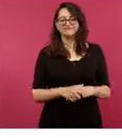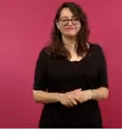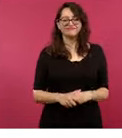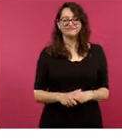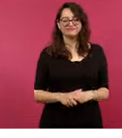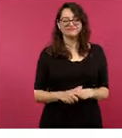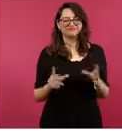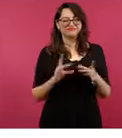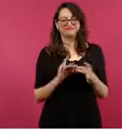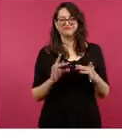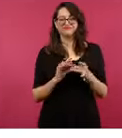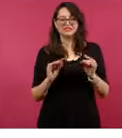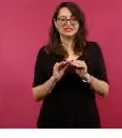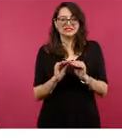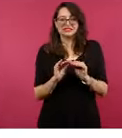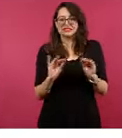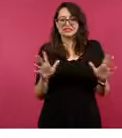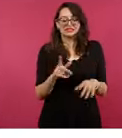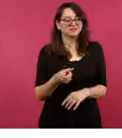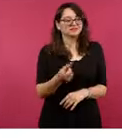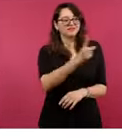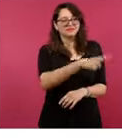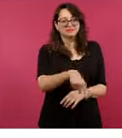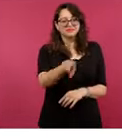abierta, de la decadencia.